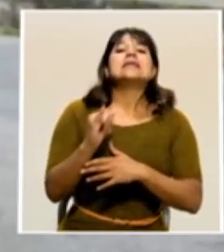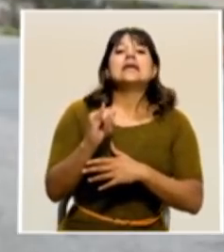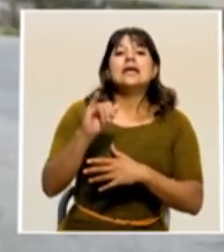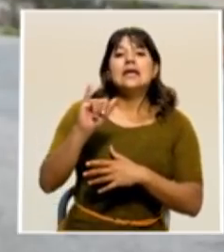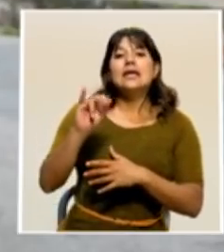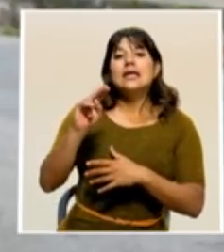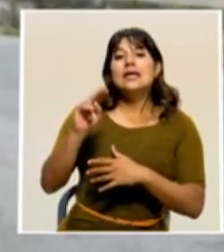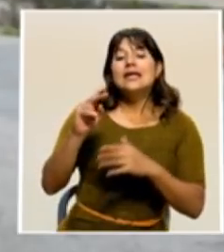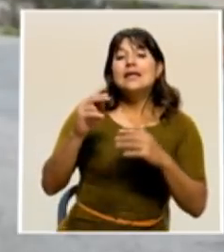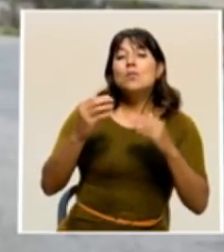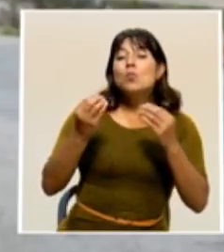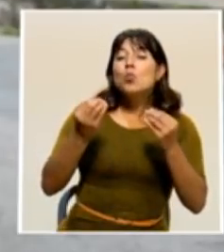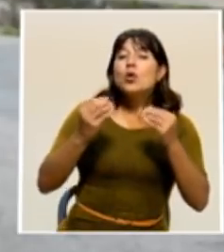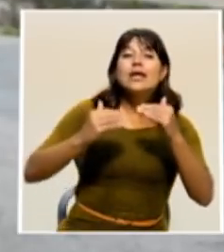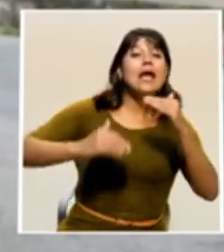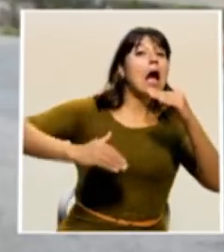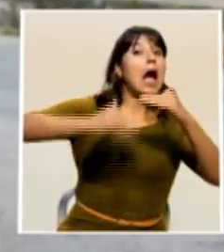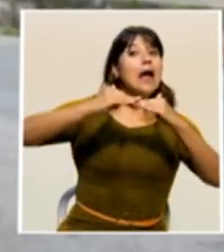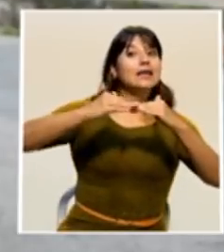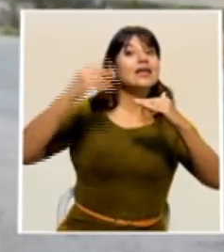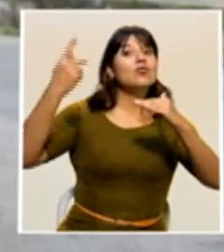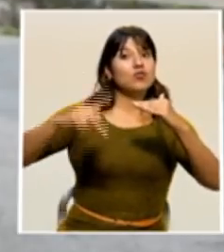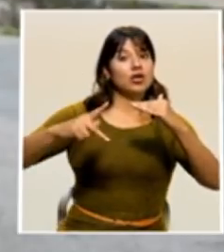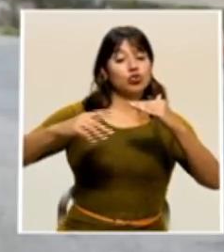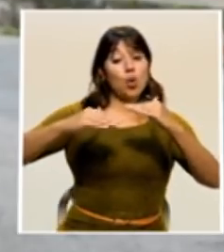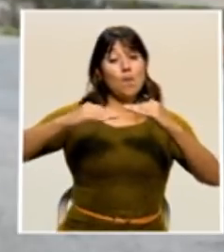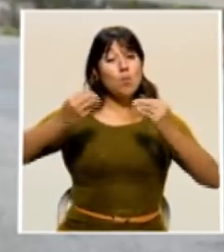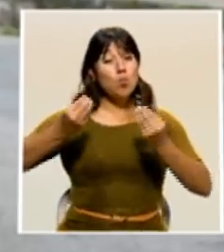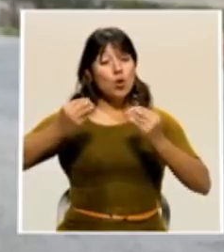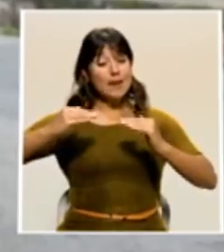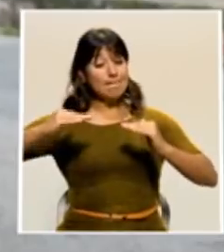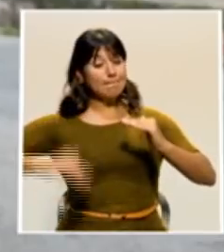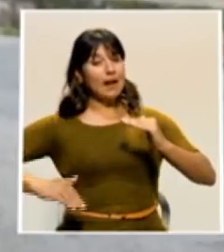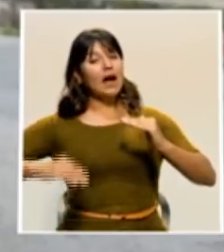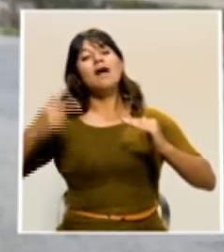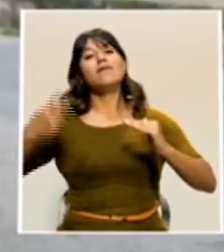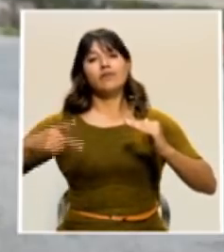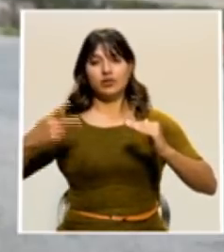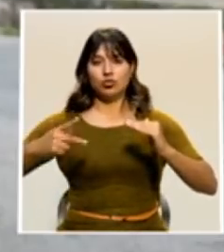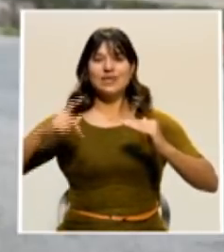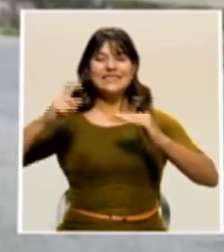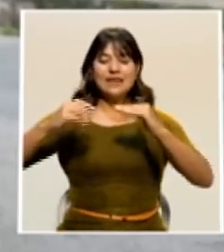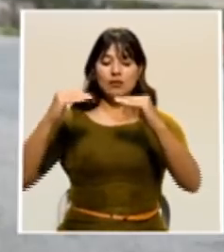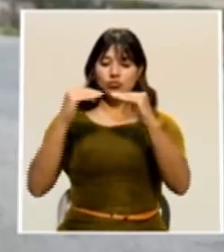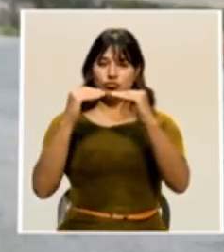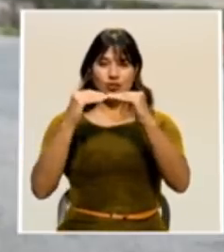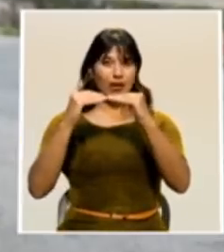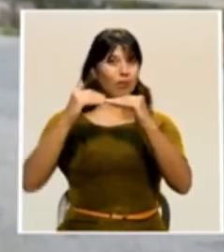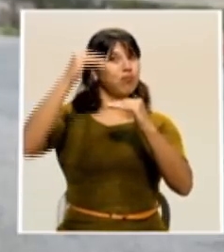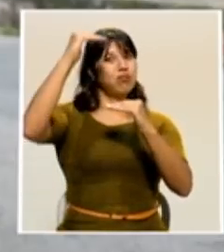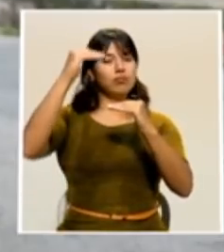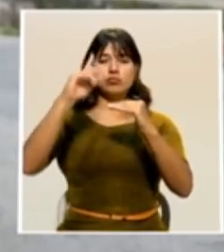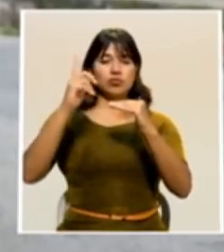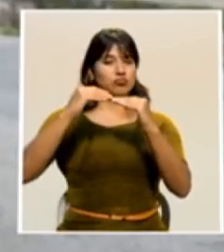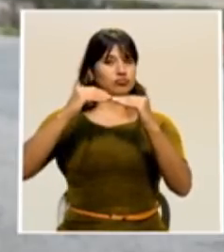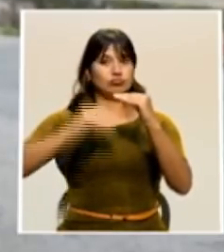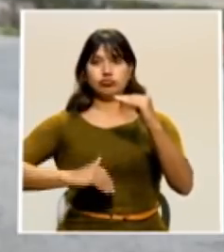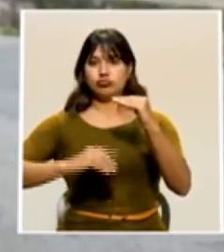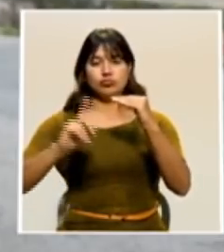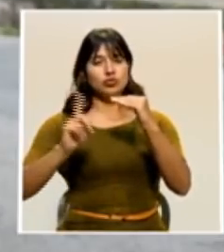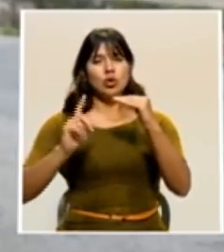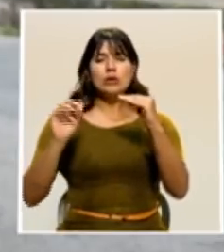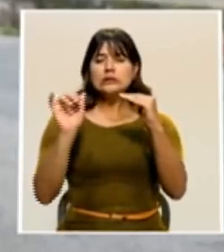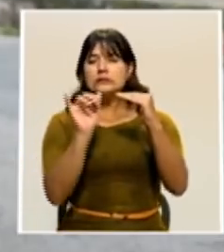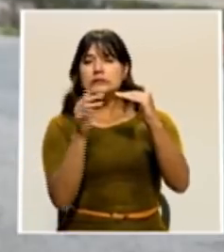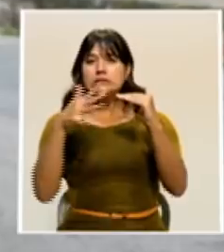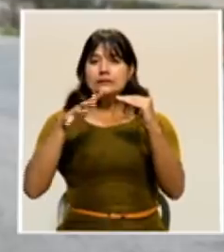la inflación muy baja también es dañina. ¿Por qué? Porque la estructura que tiene el mercado laboral, el sector trabajo, es una estructura muy